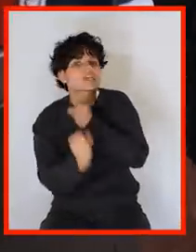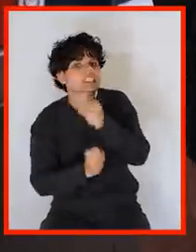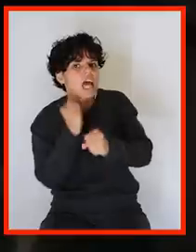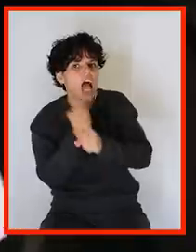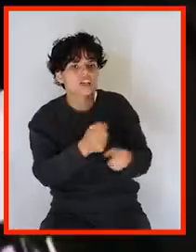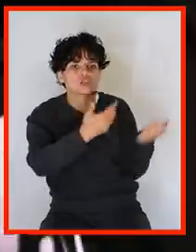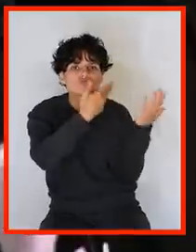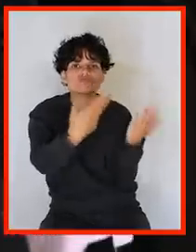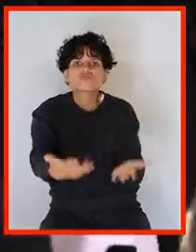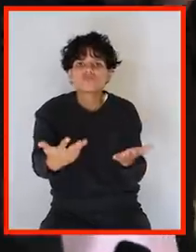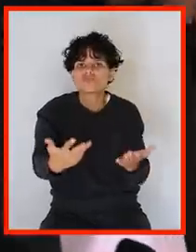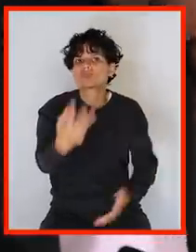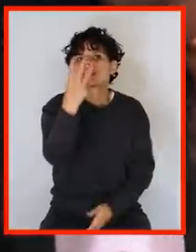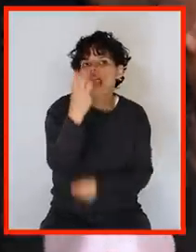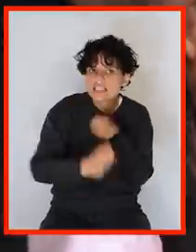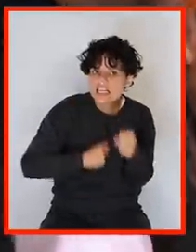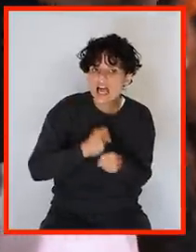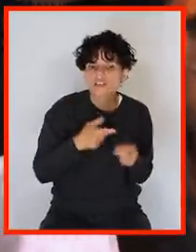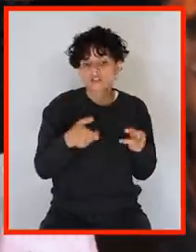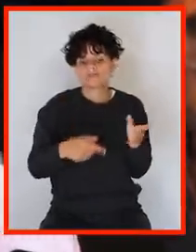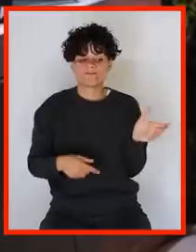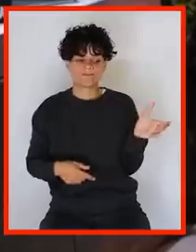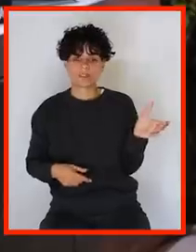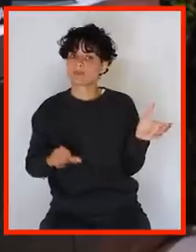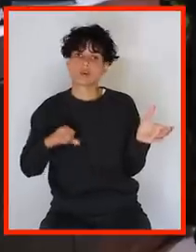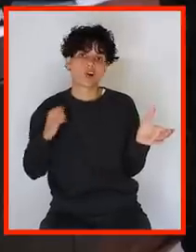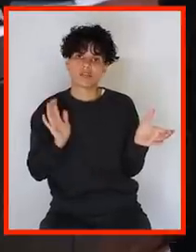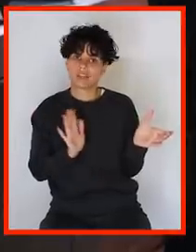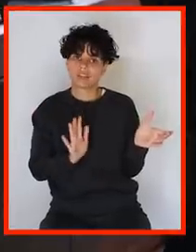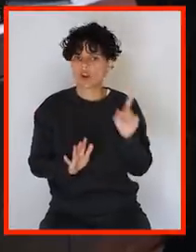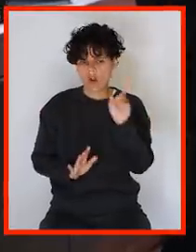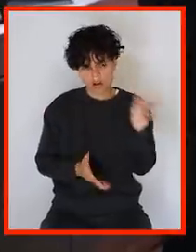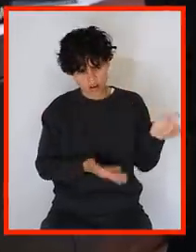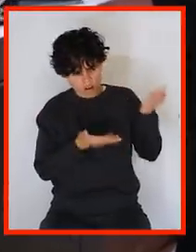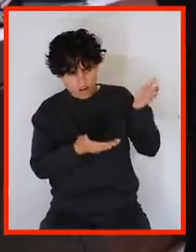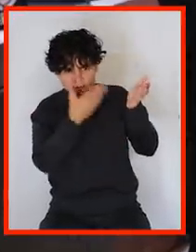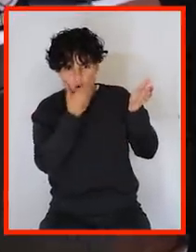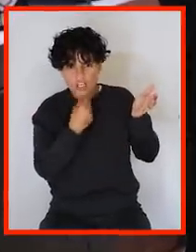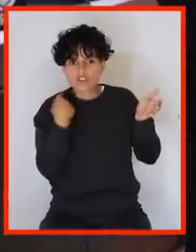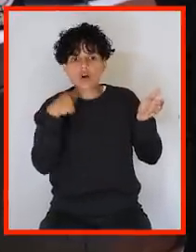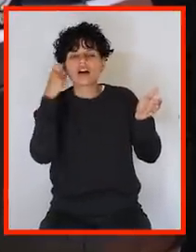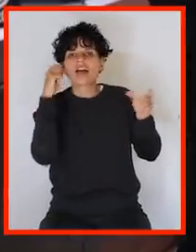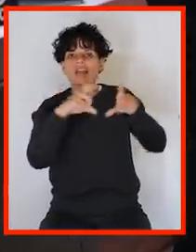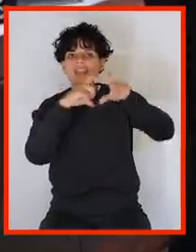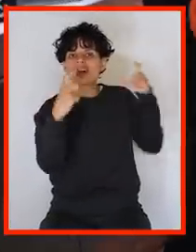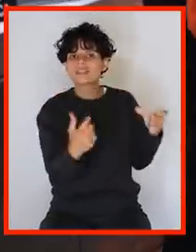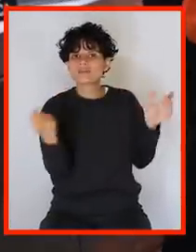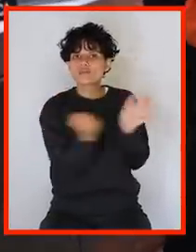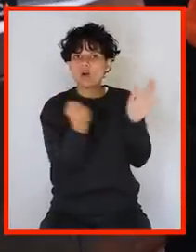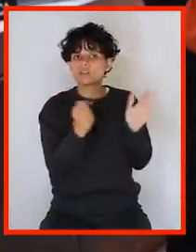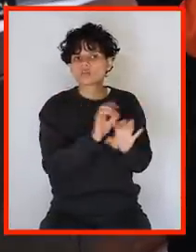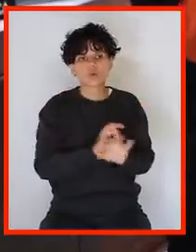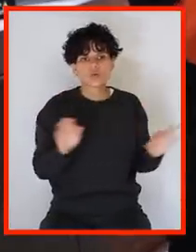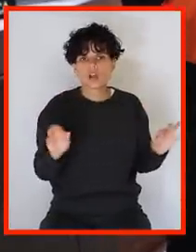de 12, weón. De 13 años. Es muy joven. Ah, no, pero mira. Está bonito. Está bonito, ¿no? Nunca había visto la etiqueta, ni